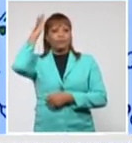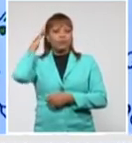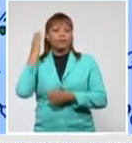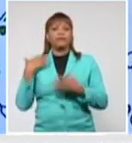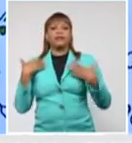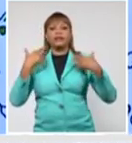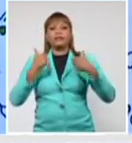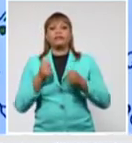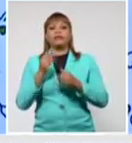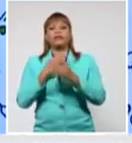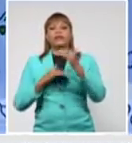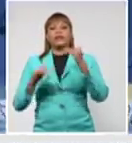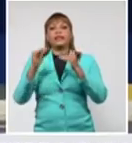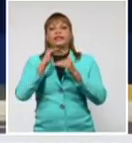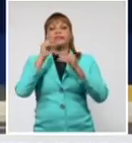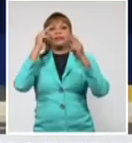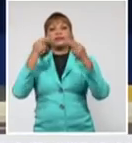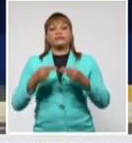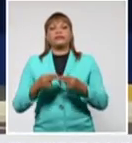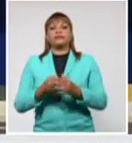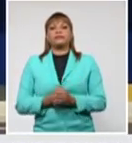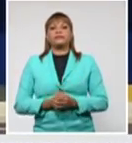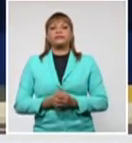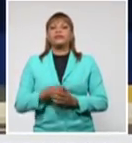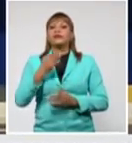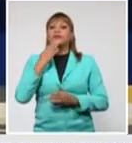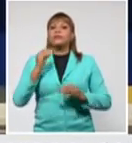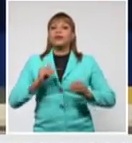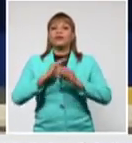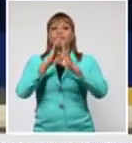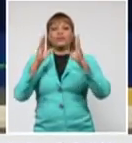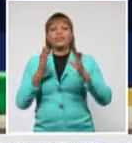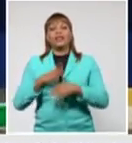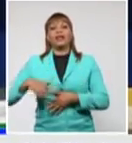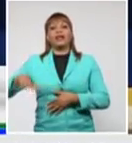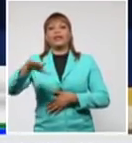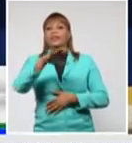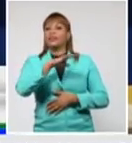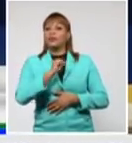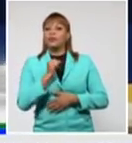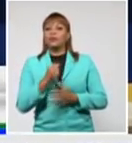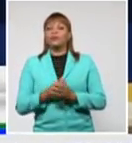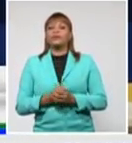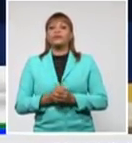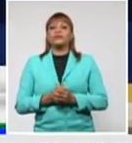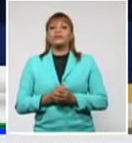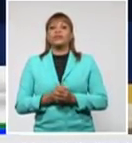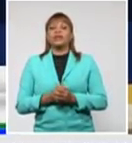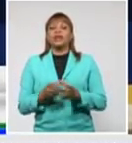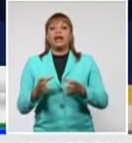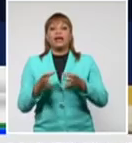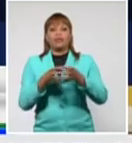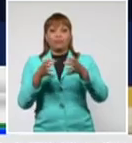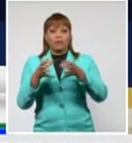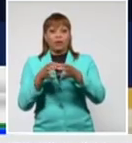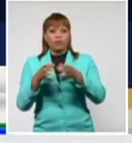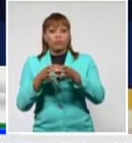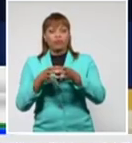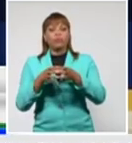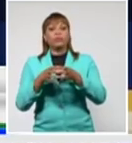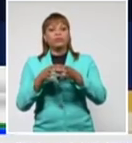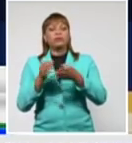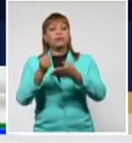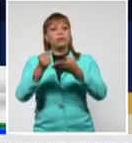MINSAP. Doctor, buenos días. Muy buen día a todos ustedes, a todo el equipo que hace posible esta transmisión,